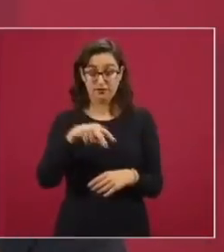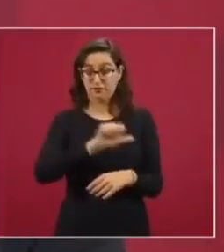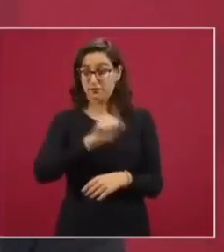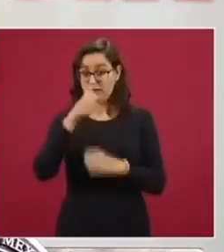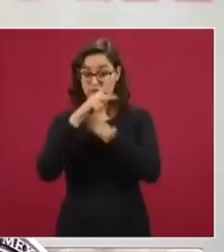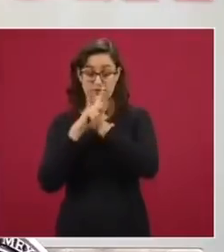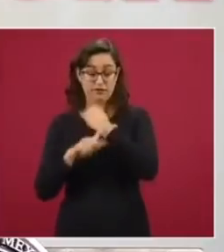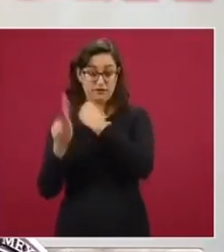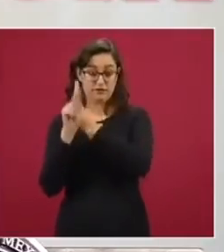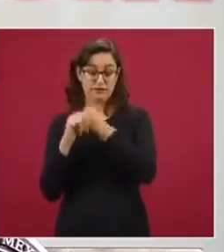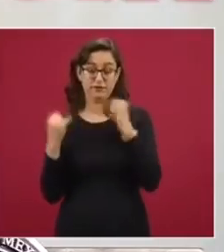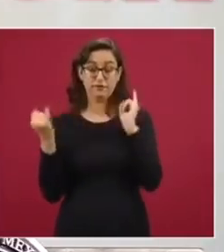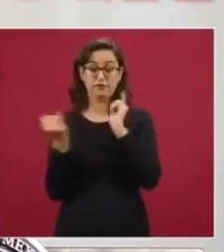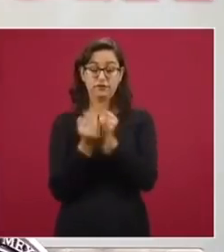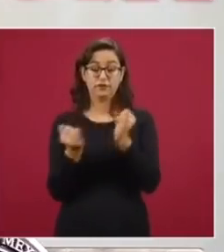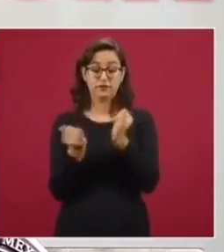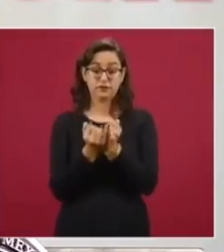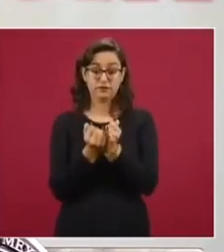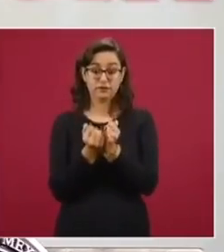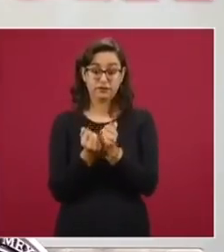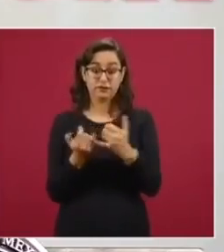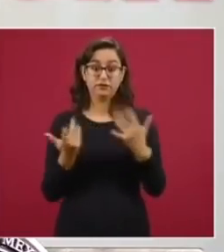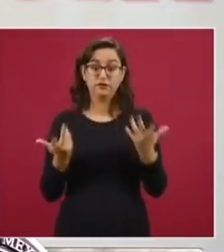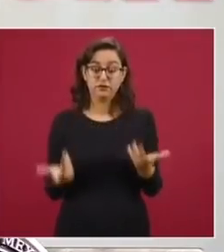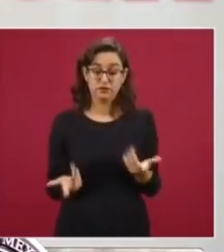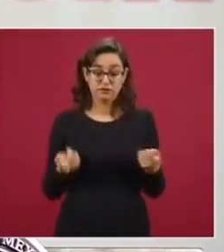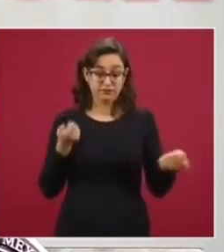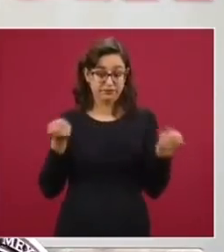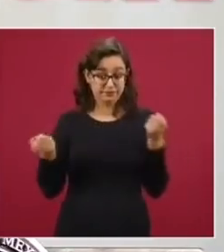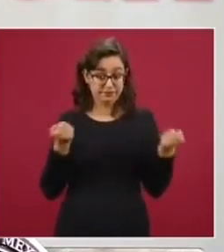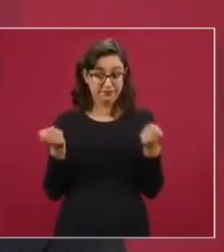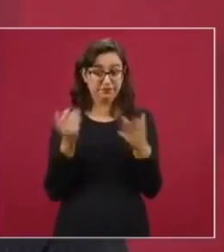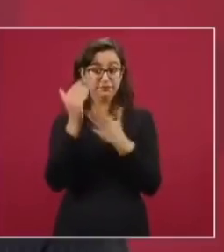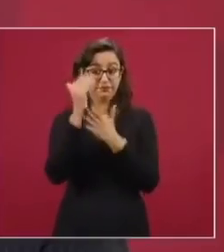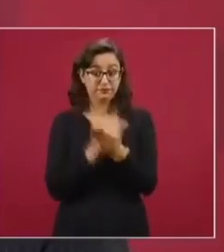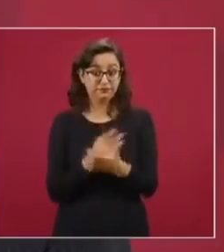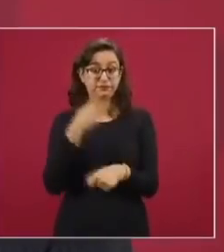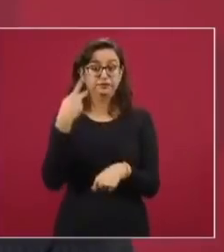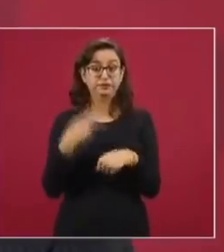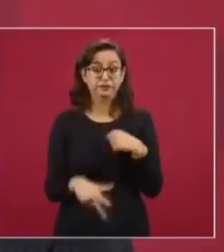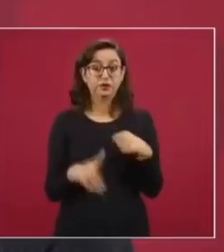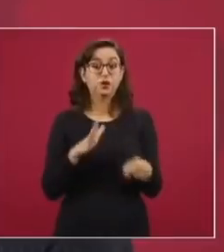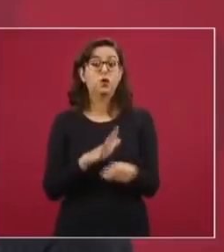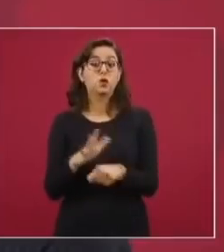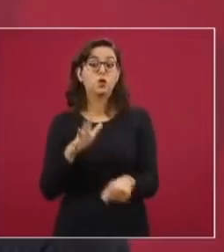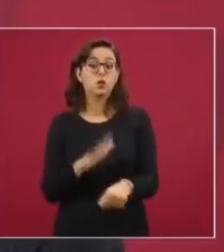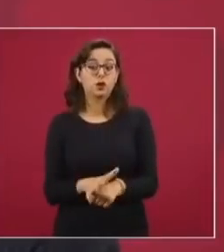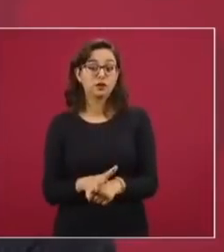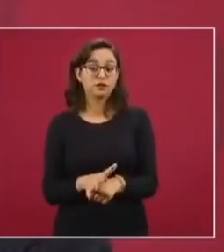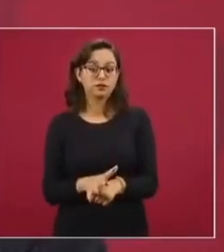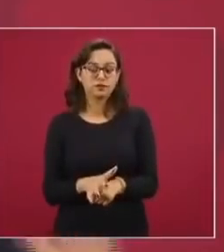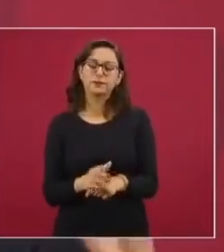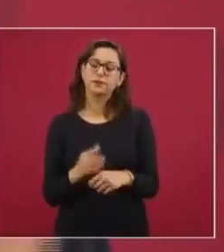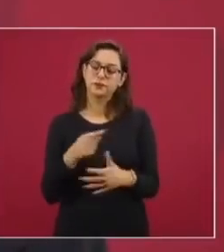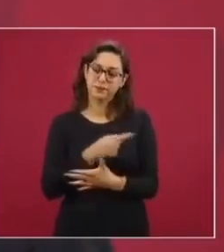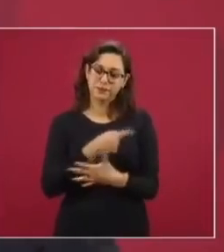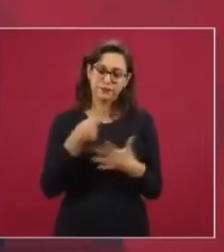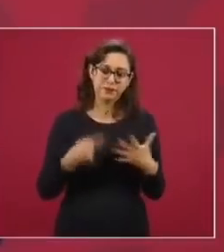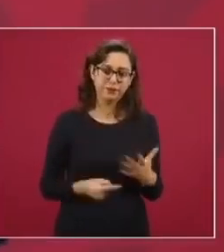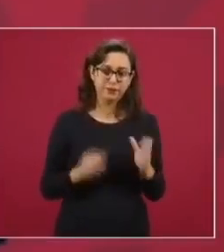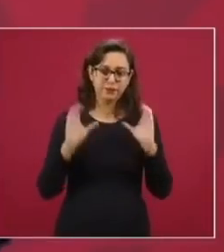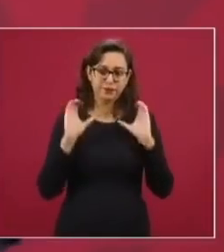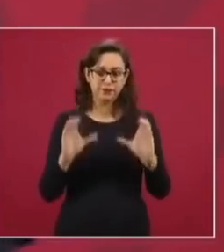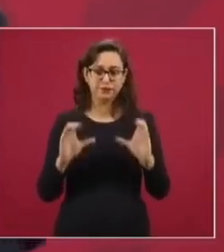mundo, y la manera de contrarrestarlo o disminuir el riesgo es mantener este cuidado de que no